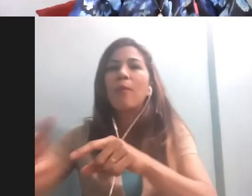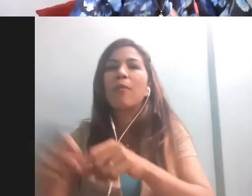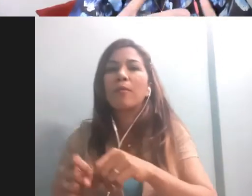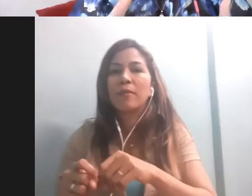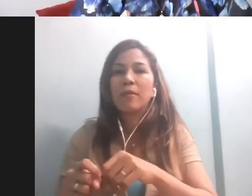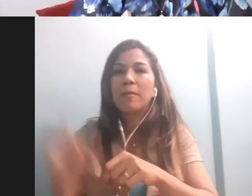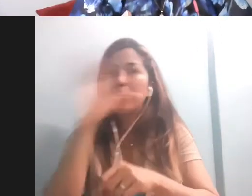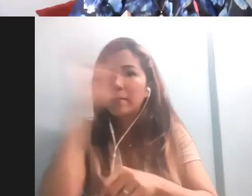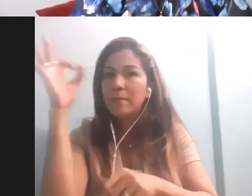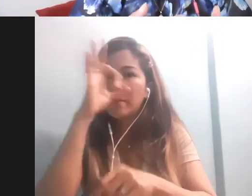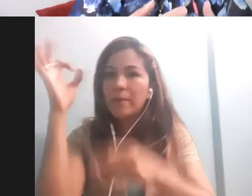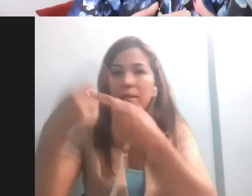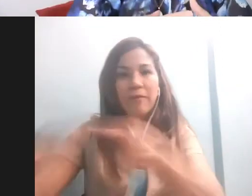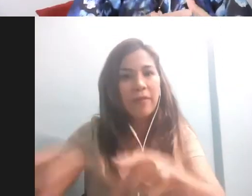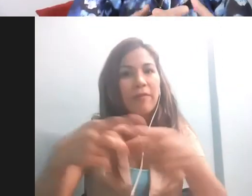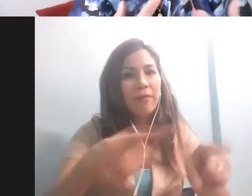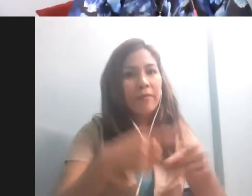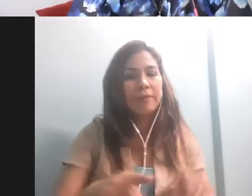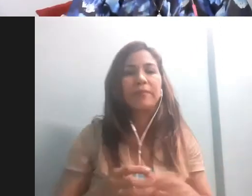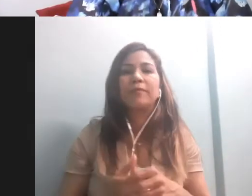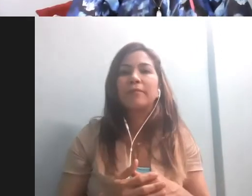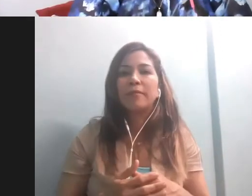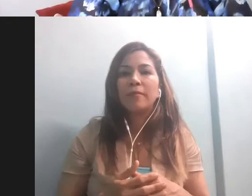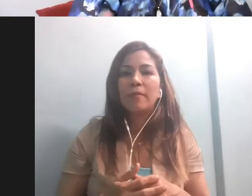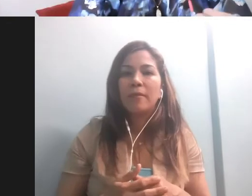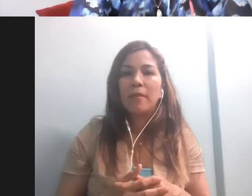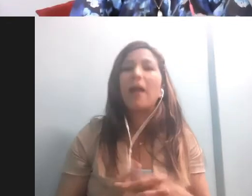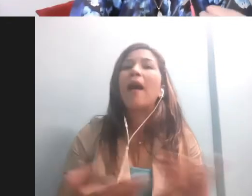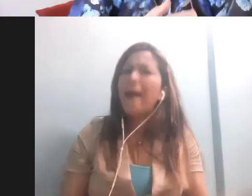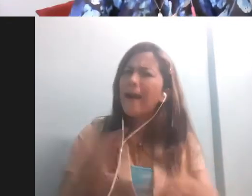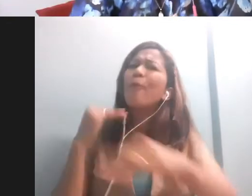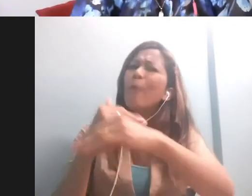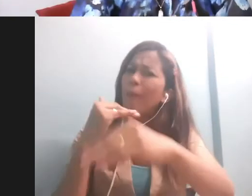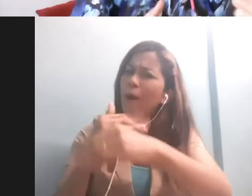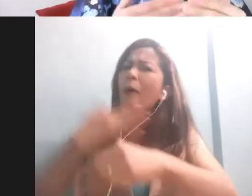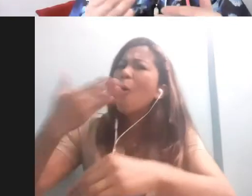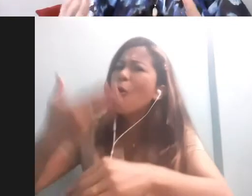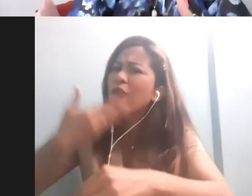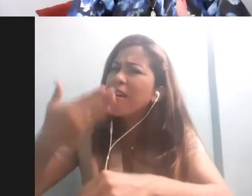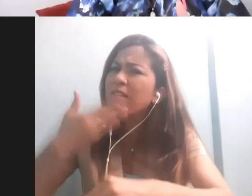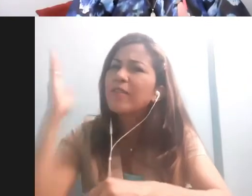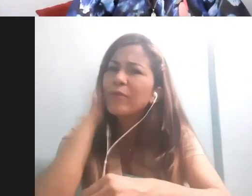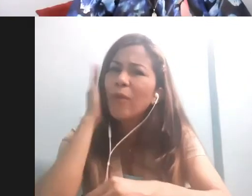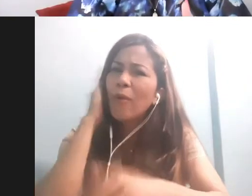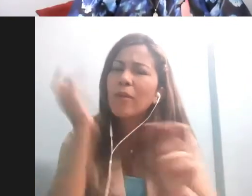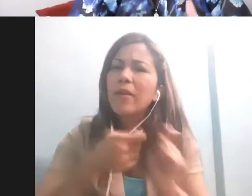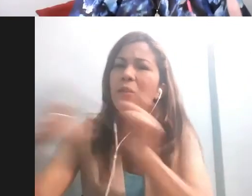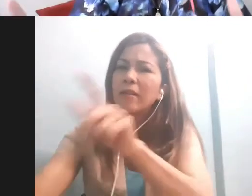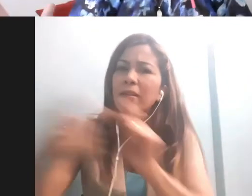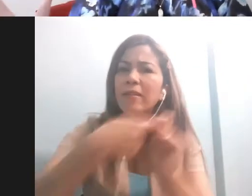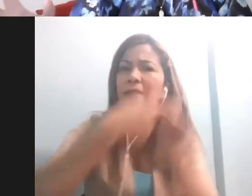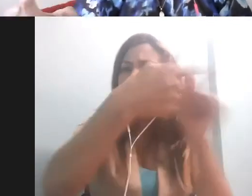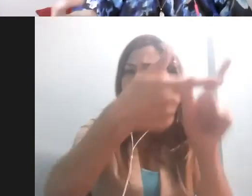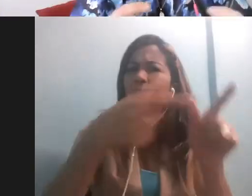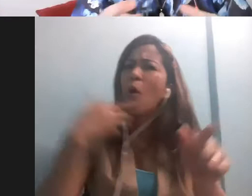que por lo que tú me comentas, es prácticamente igual, Dalia, cuando una persona sorda migra, Sí. cuando un hablante, un oyente